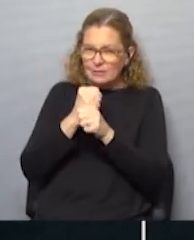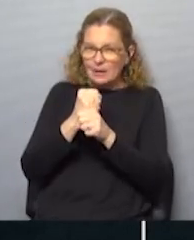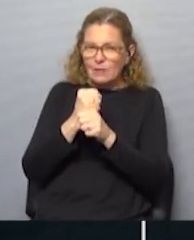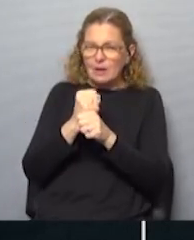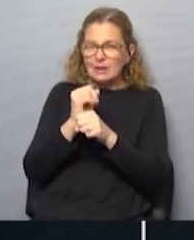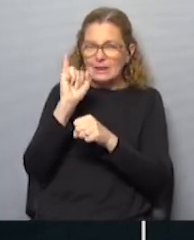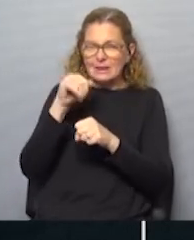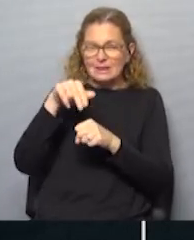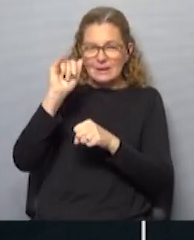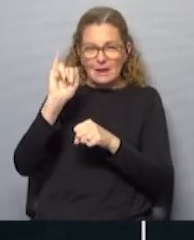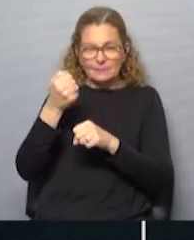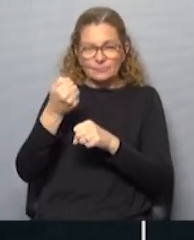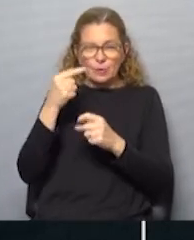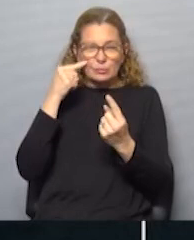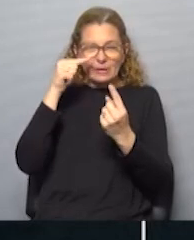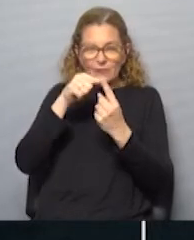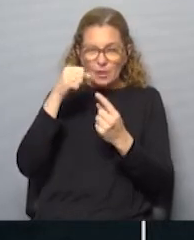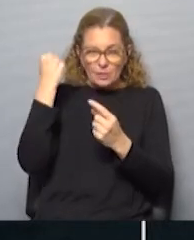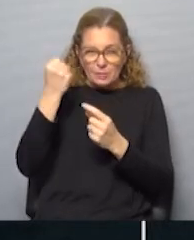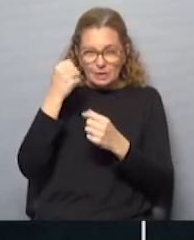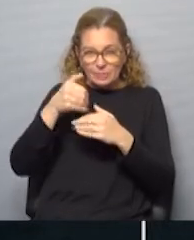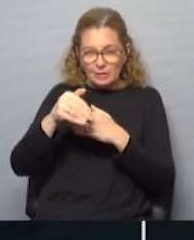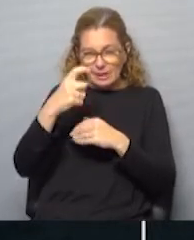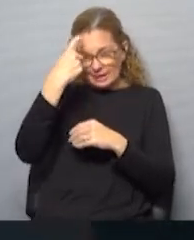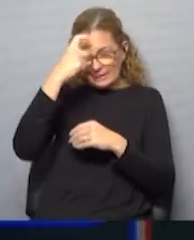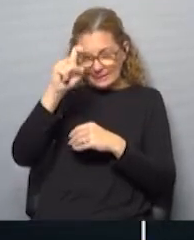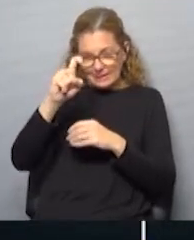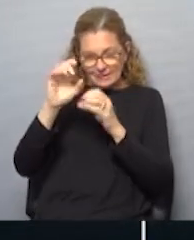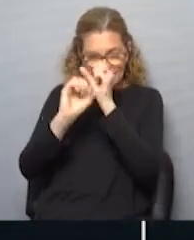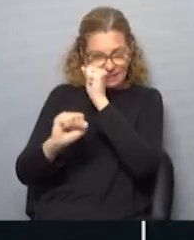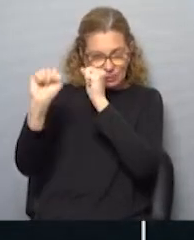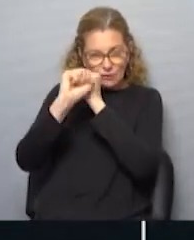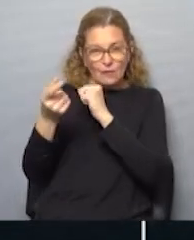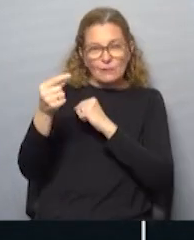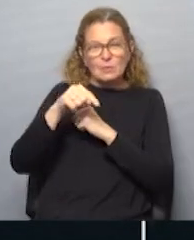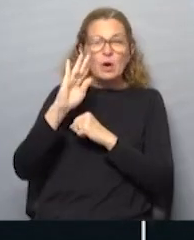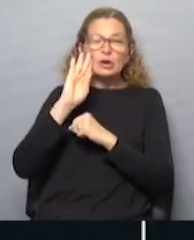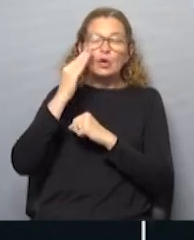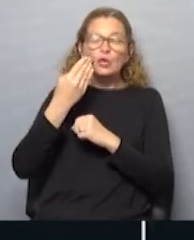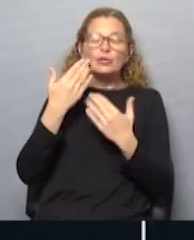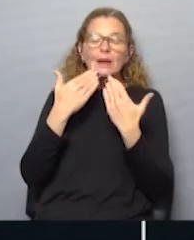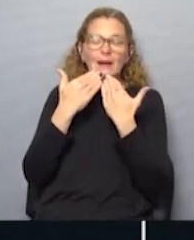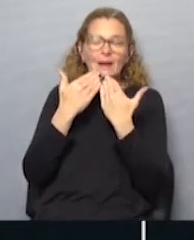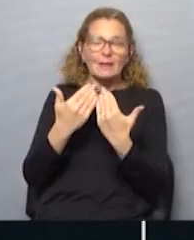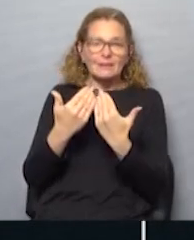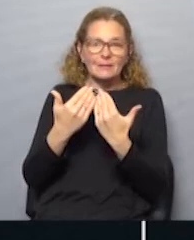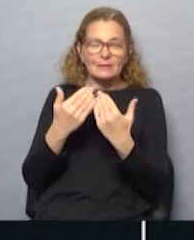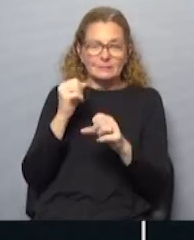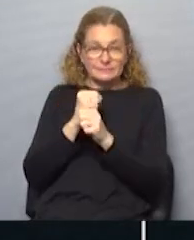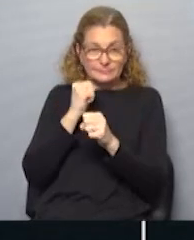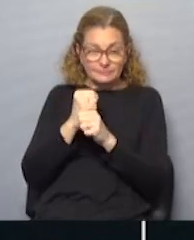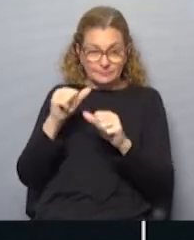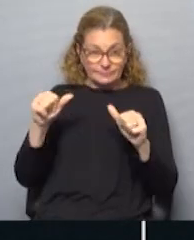línea tenemos un gran desafío por delante en ciencia y tecnología tenemos a reconocer y agradecer el trabajo que se estaba